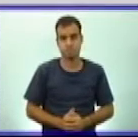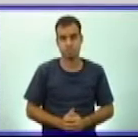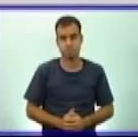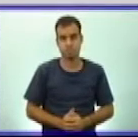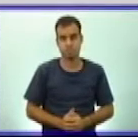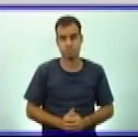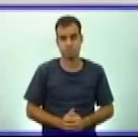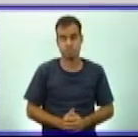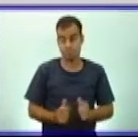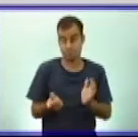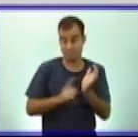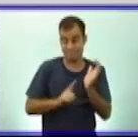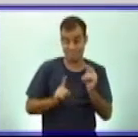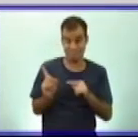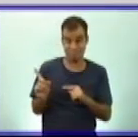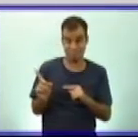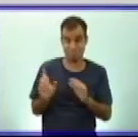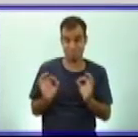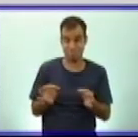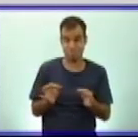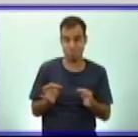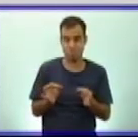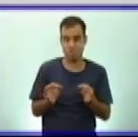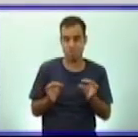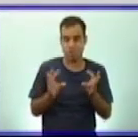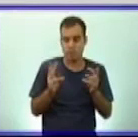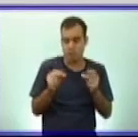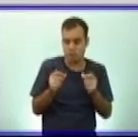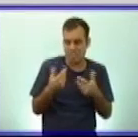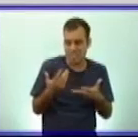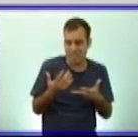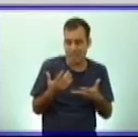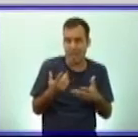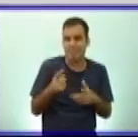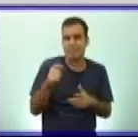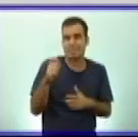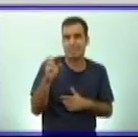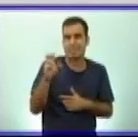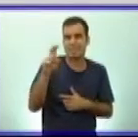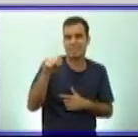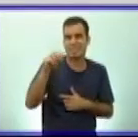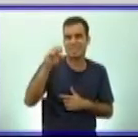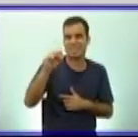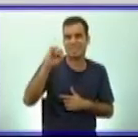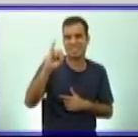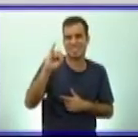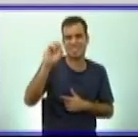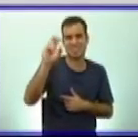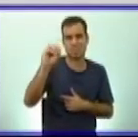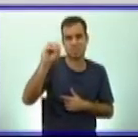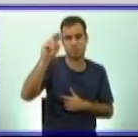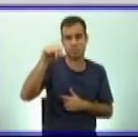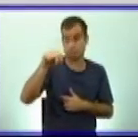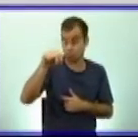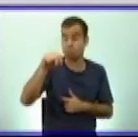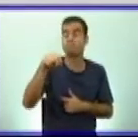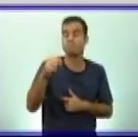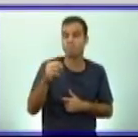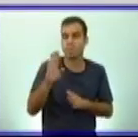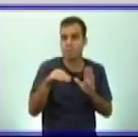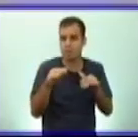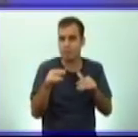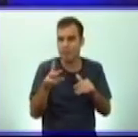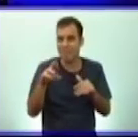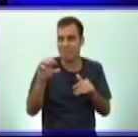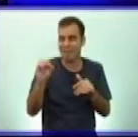el producto del valor de la tensión efectiva, que ya comentamos en clase cómo determinarla por el elemento resistivo.